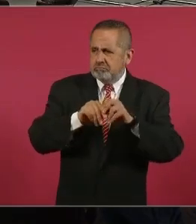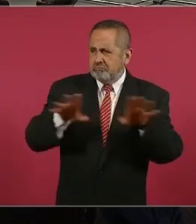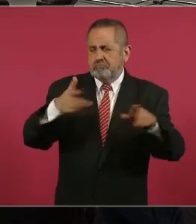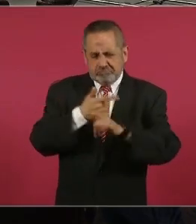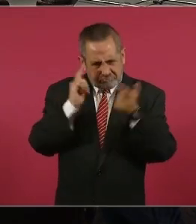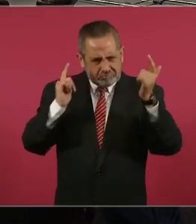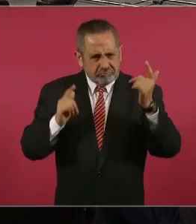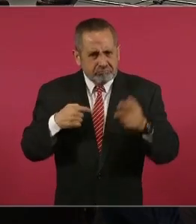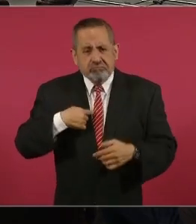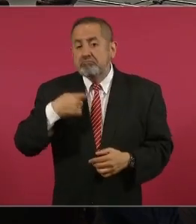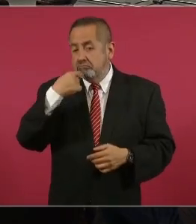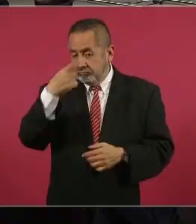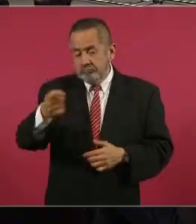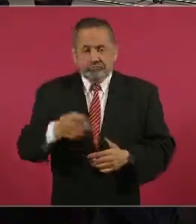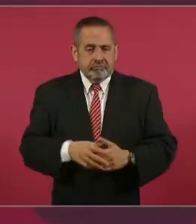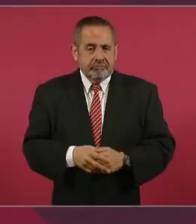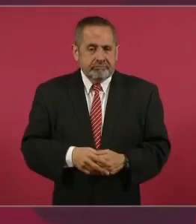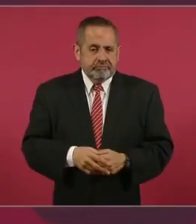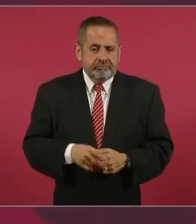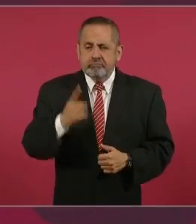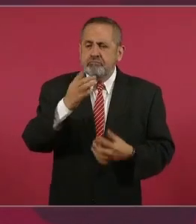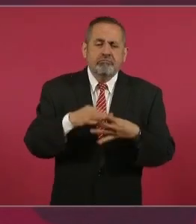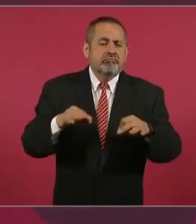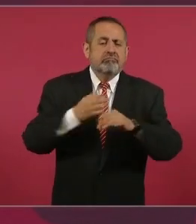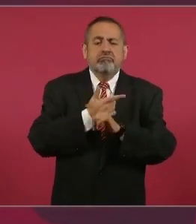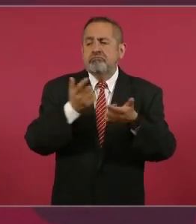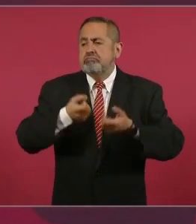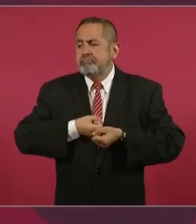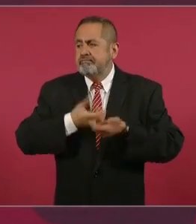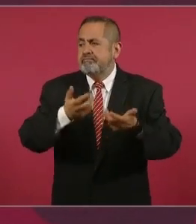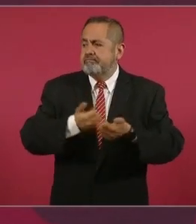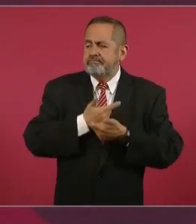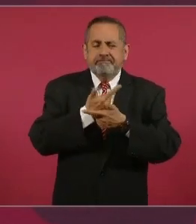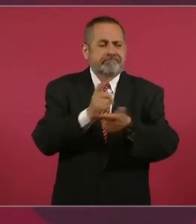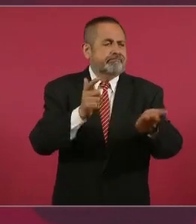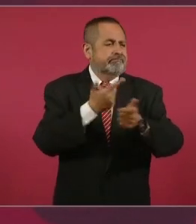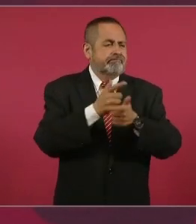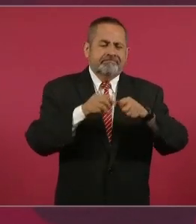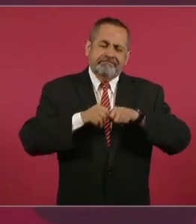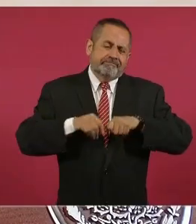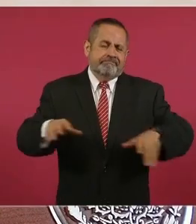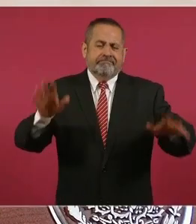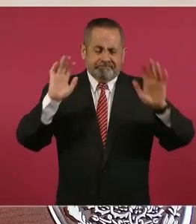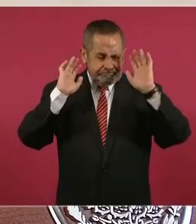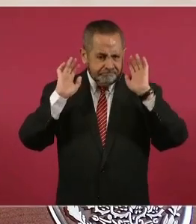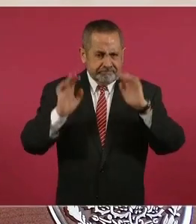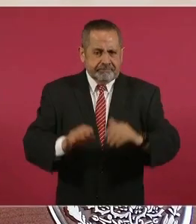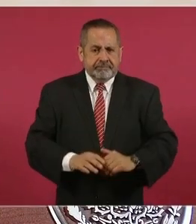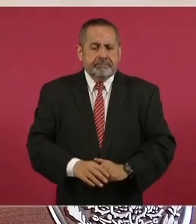Pues hay que garantizar la libertad y que cada quien se haga responsable.